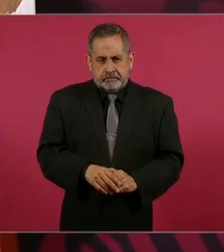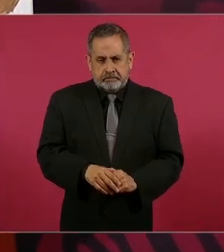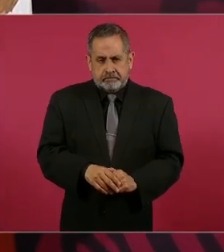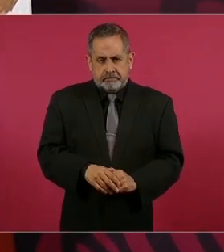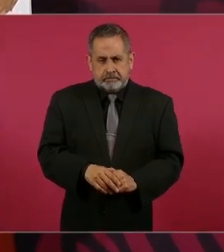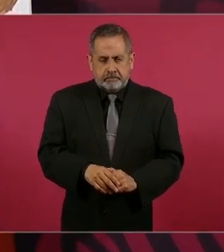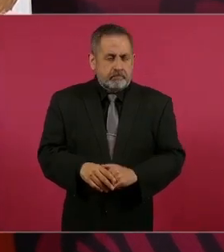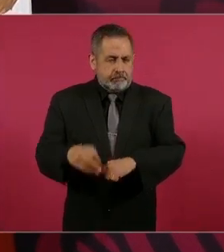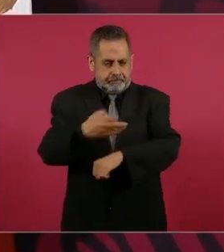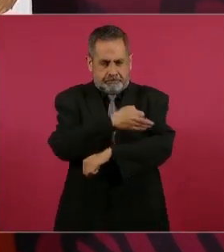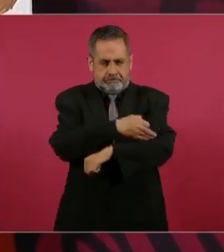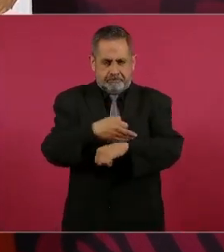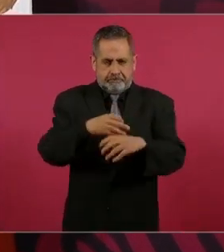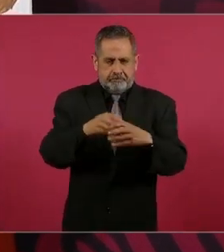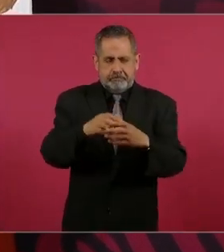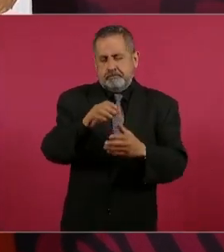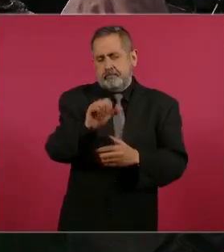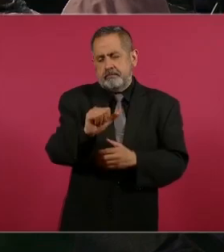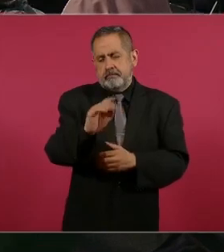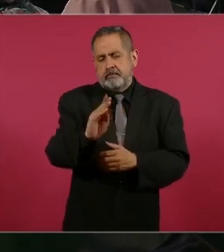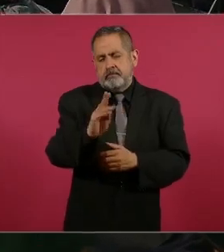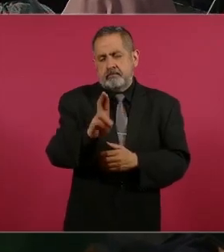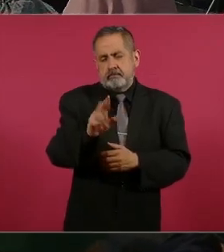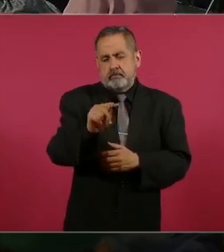de Aburto